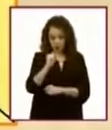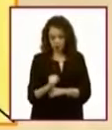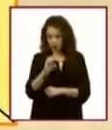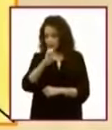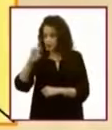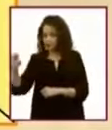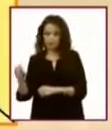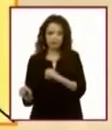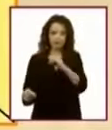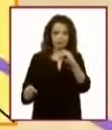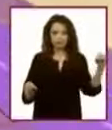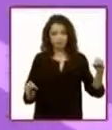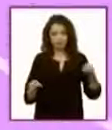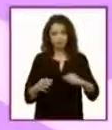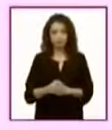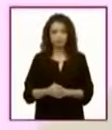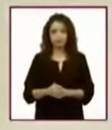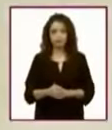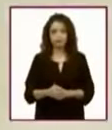oeste.